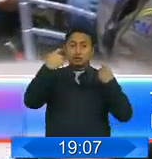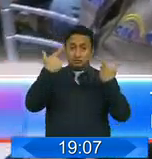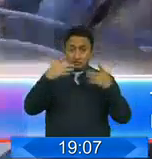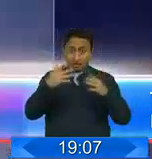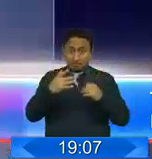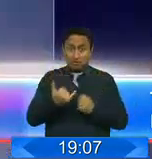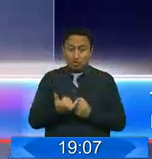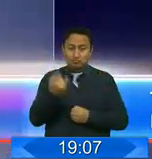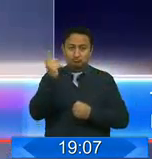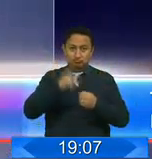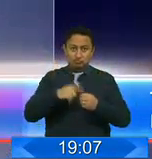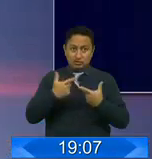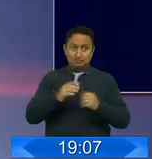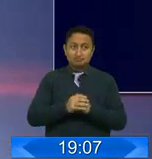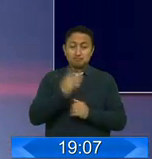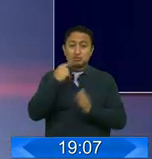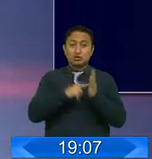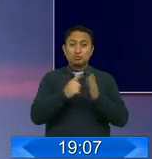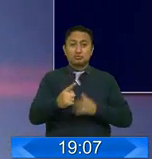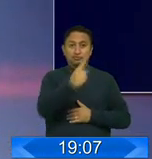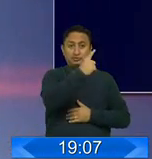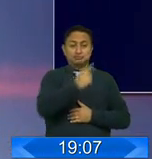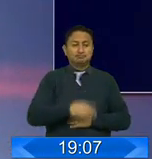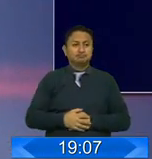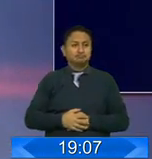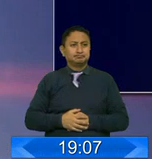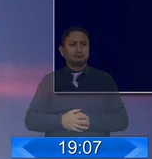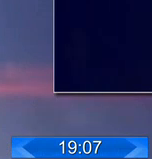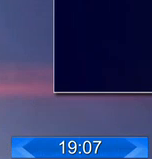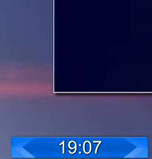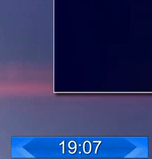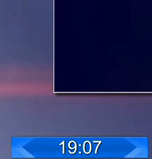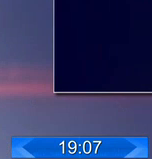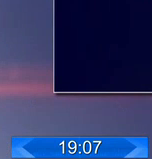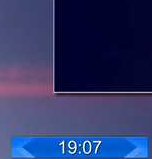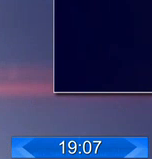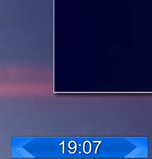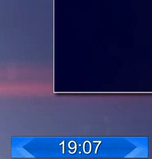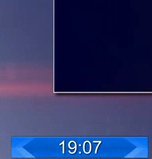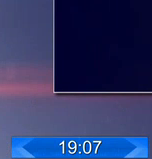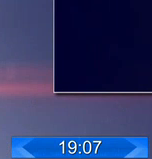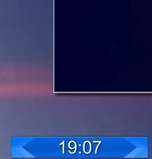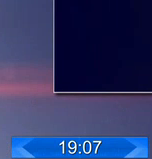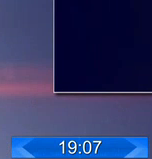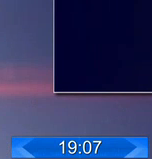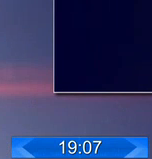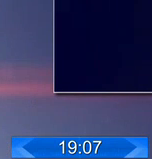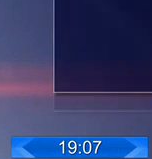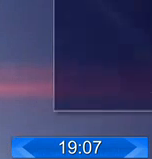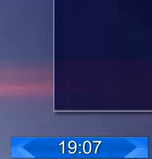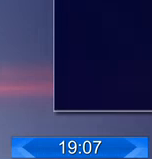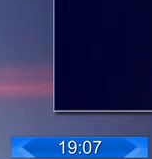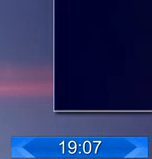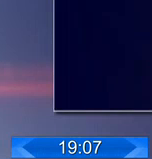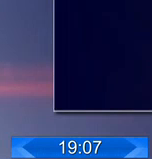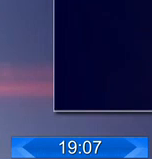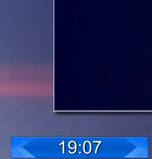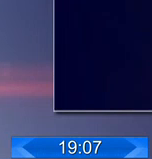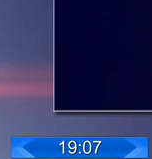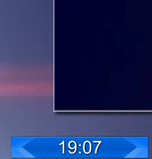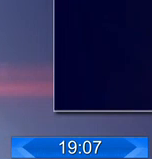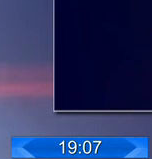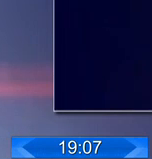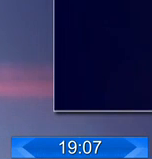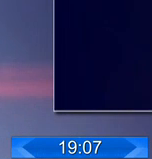culminó. Nacionales por invitación. Constan 896 del Consejo Nacional de Discapacidades. Por